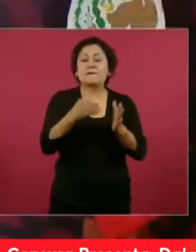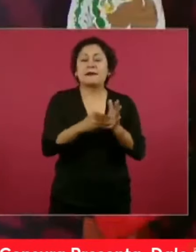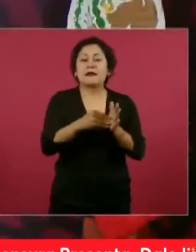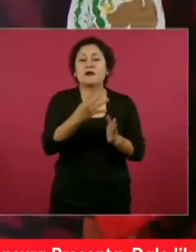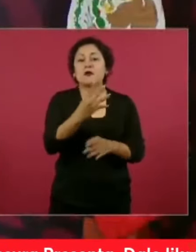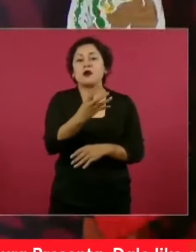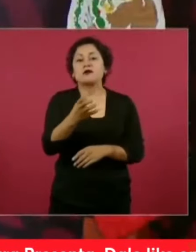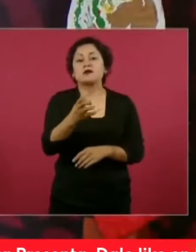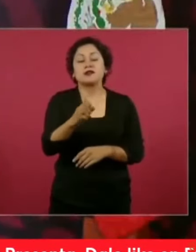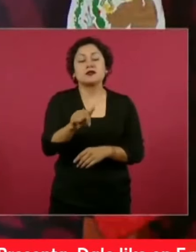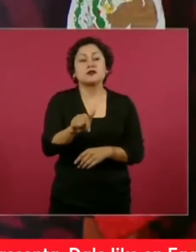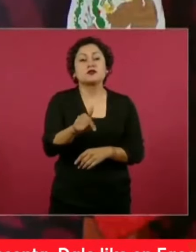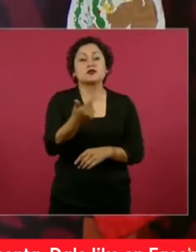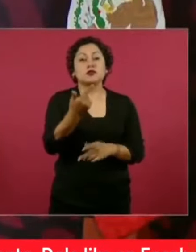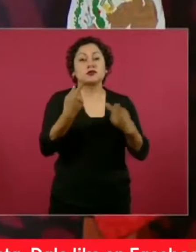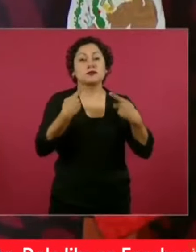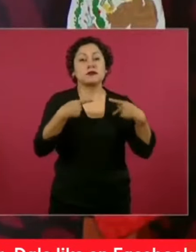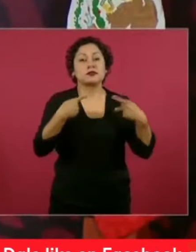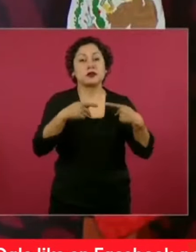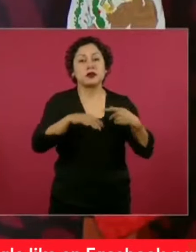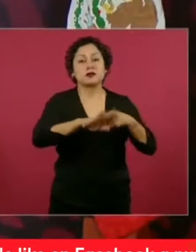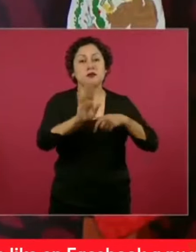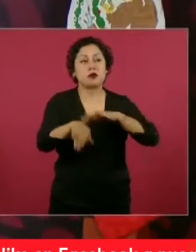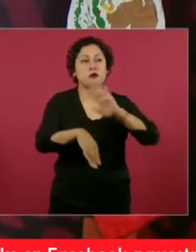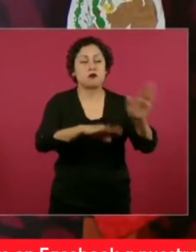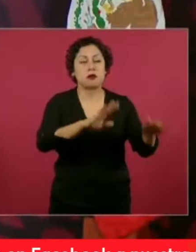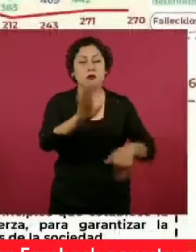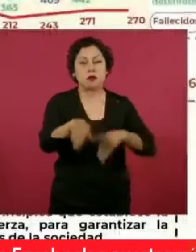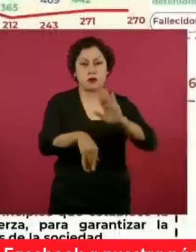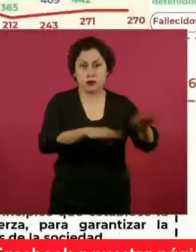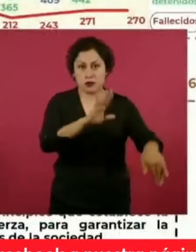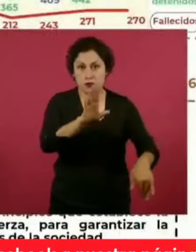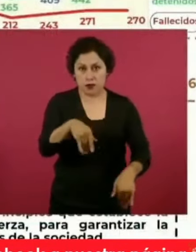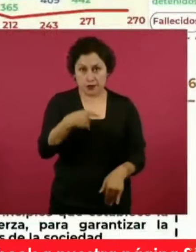en enfrentamientos,